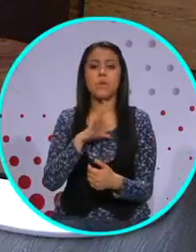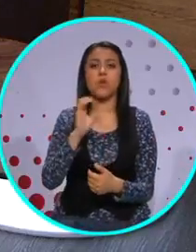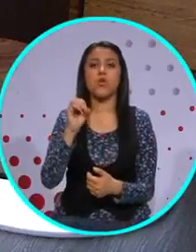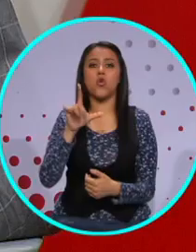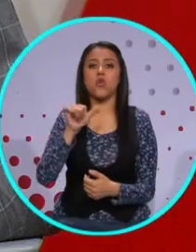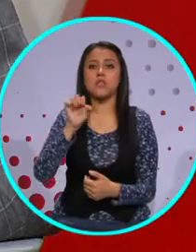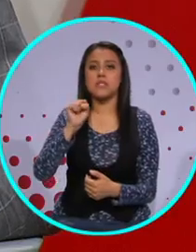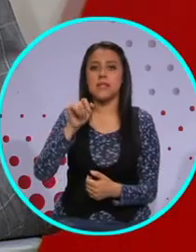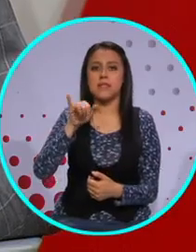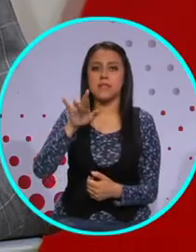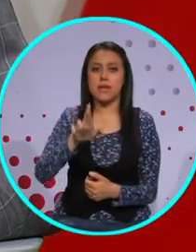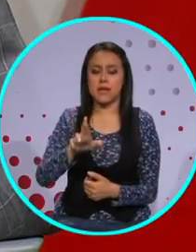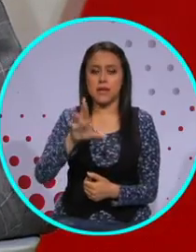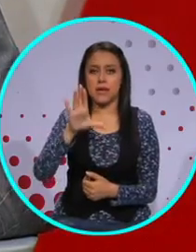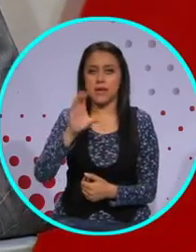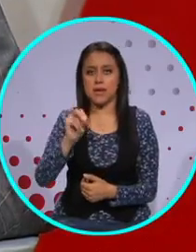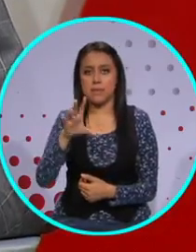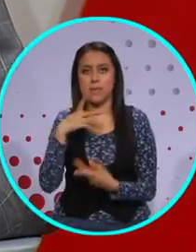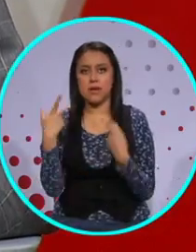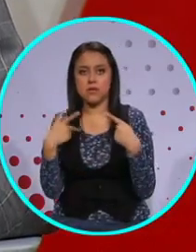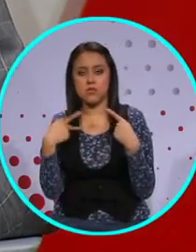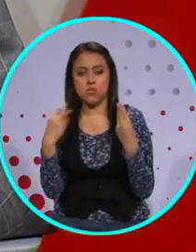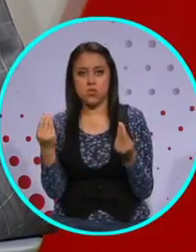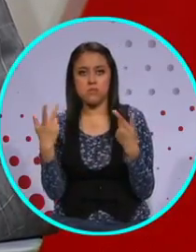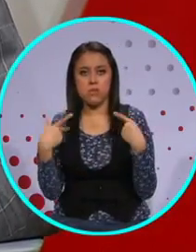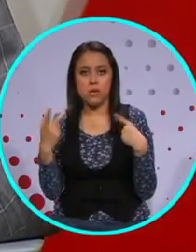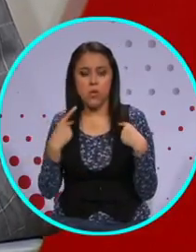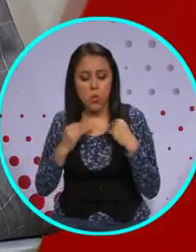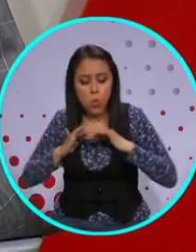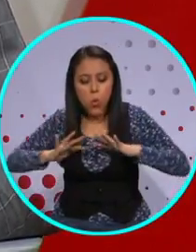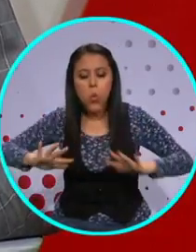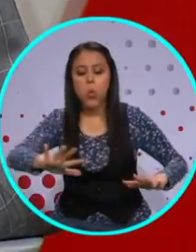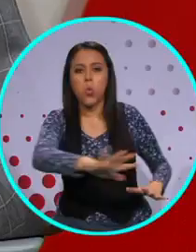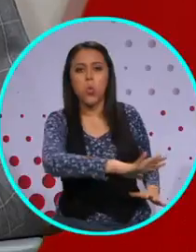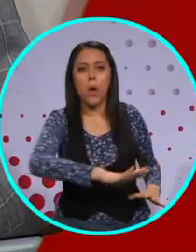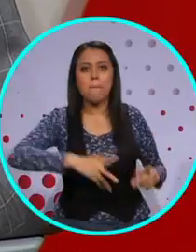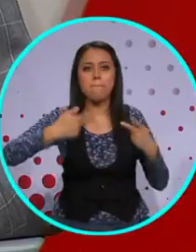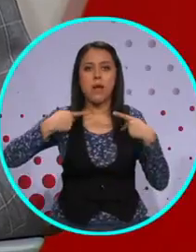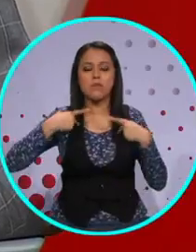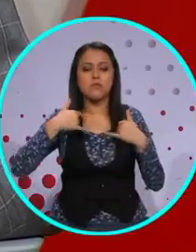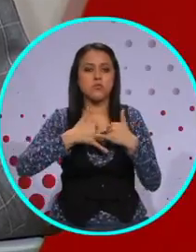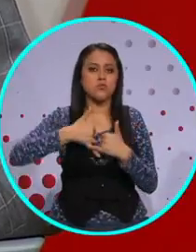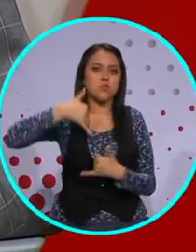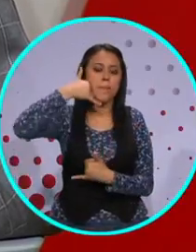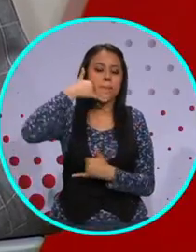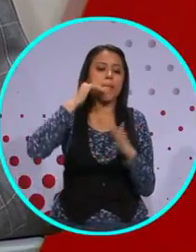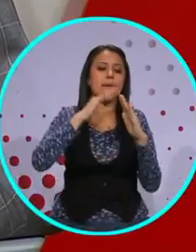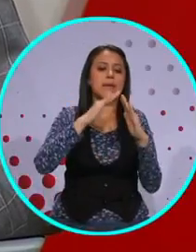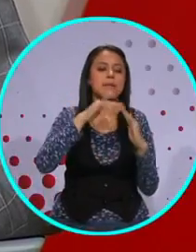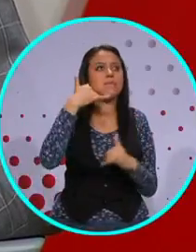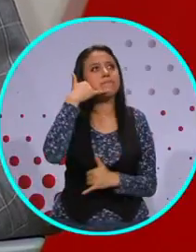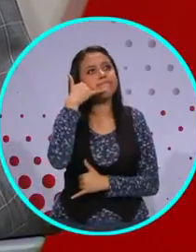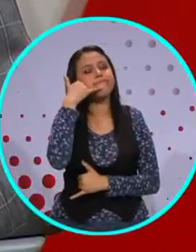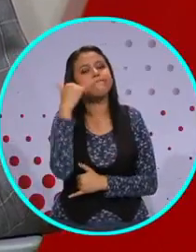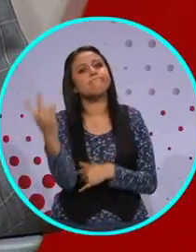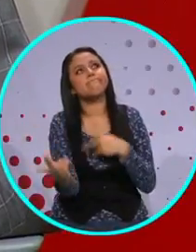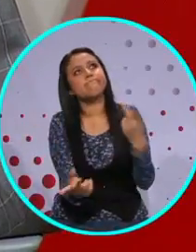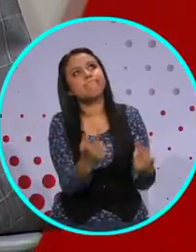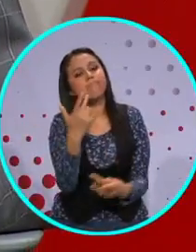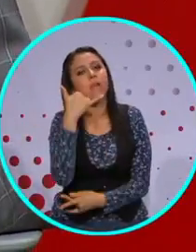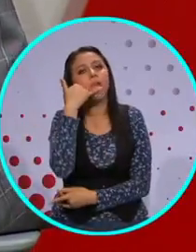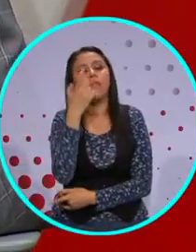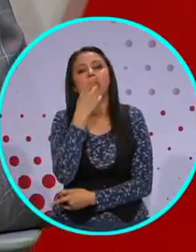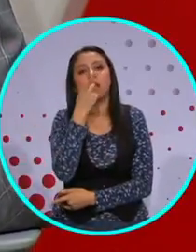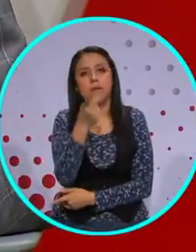y hay un ejército como bien dices de personas llamando a las casas haciendo la